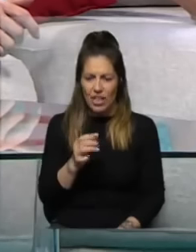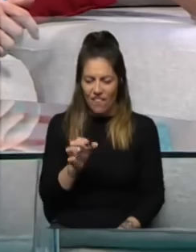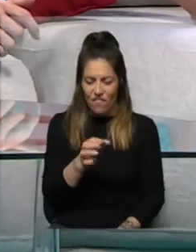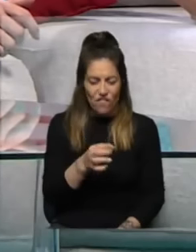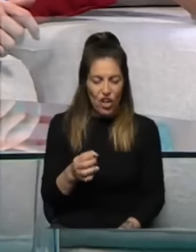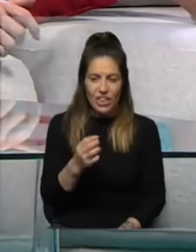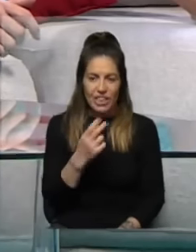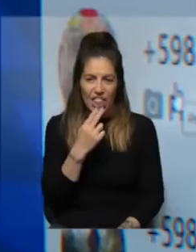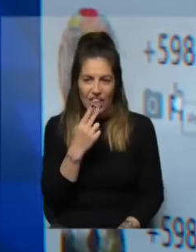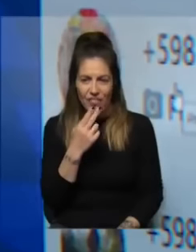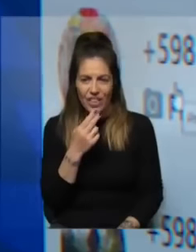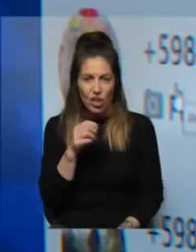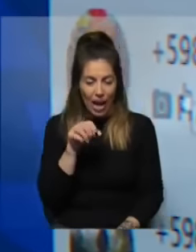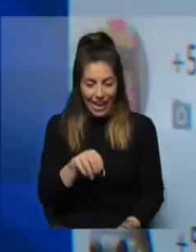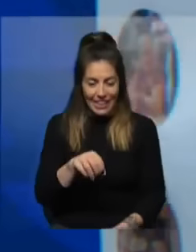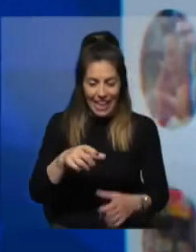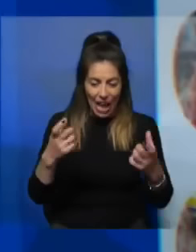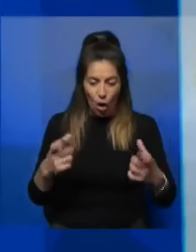olla para que no se pegue.